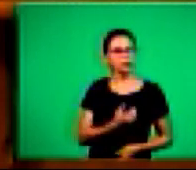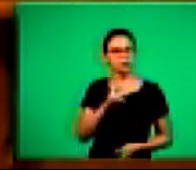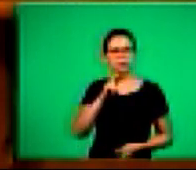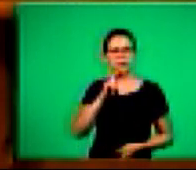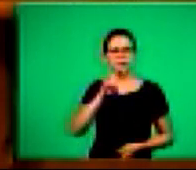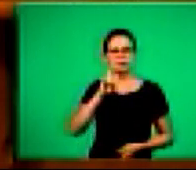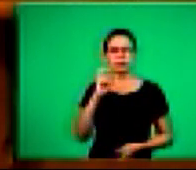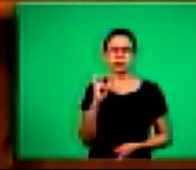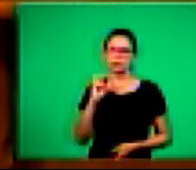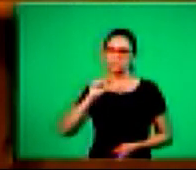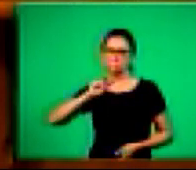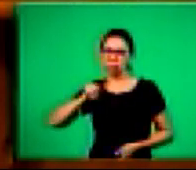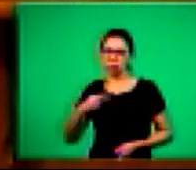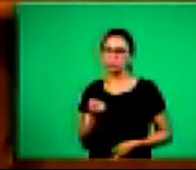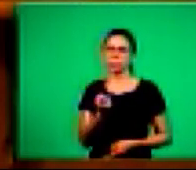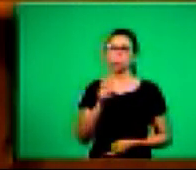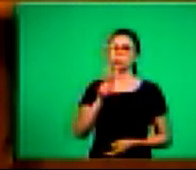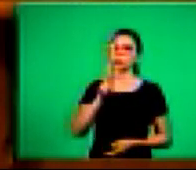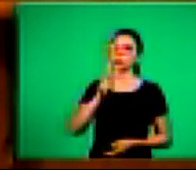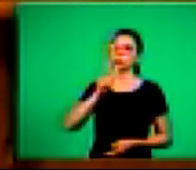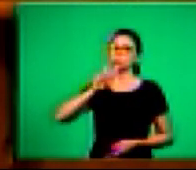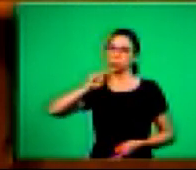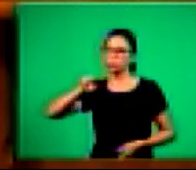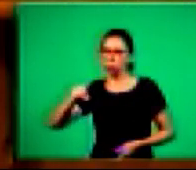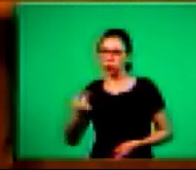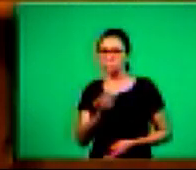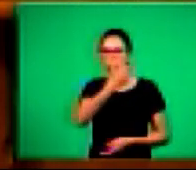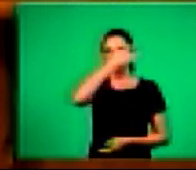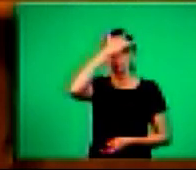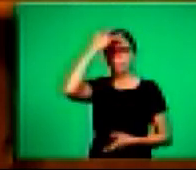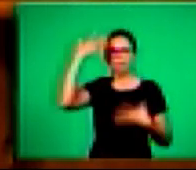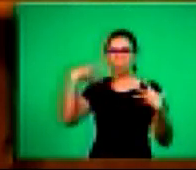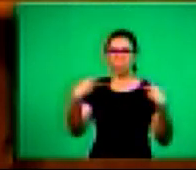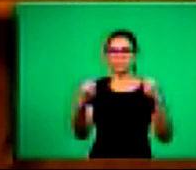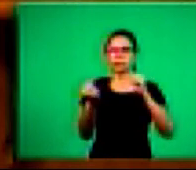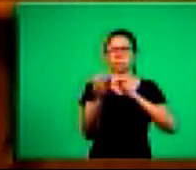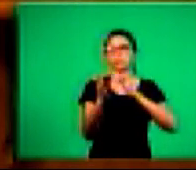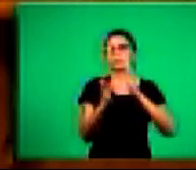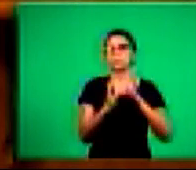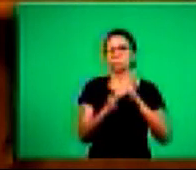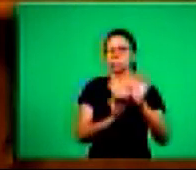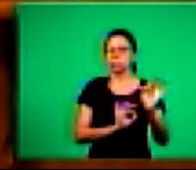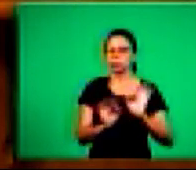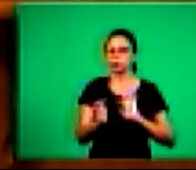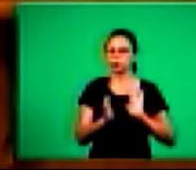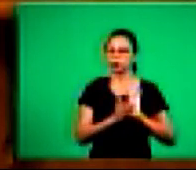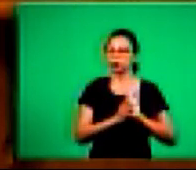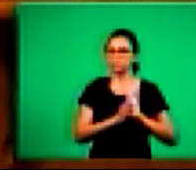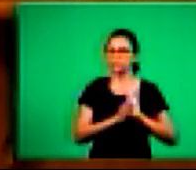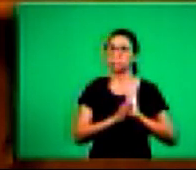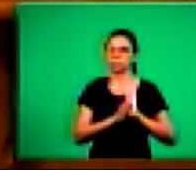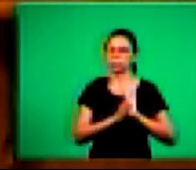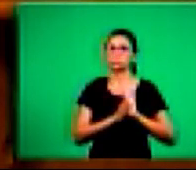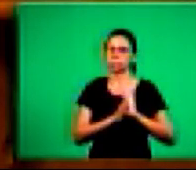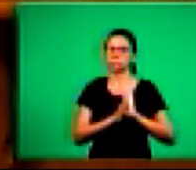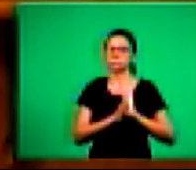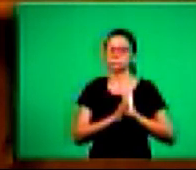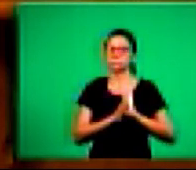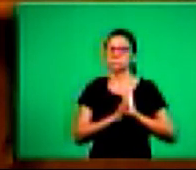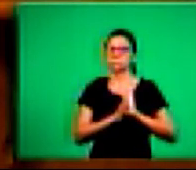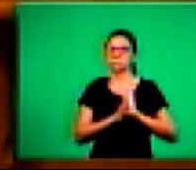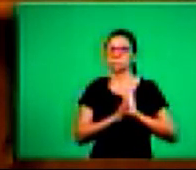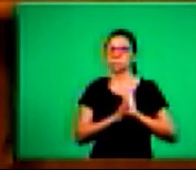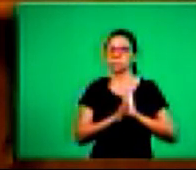fue el reino fue abierto allí los judíos que hasta habían crucificado jesús ellos fueron